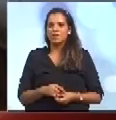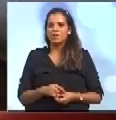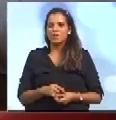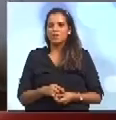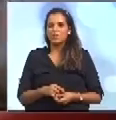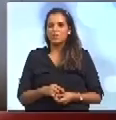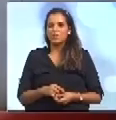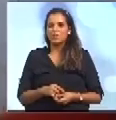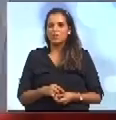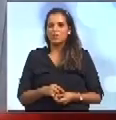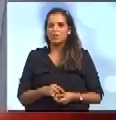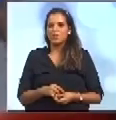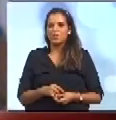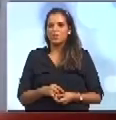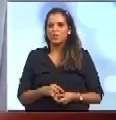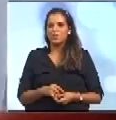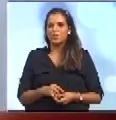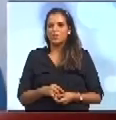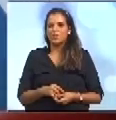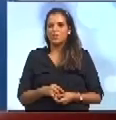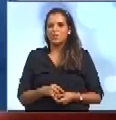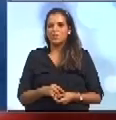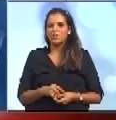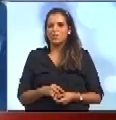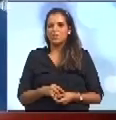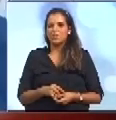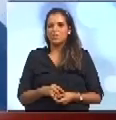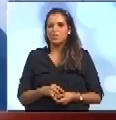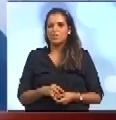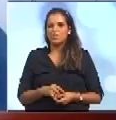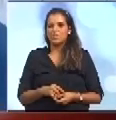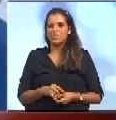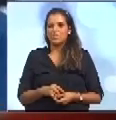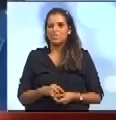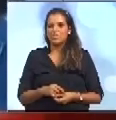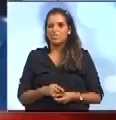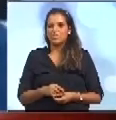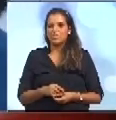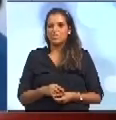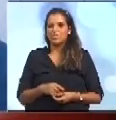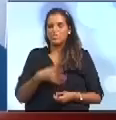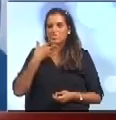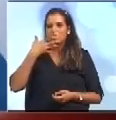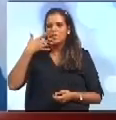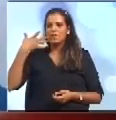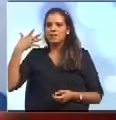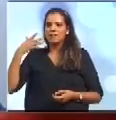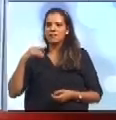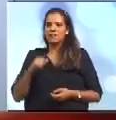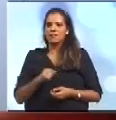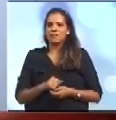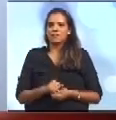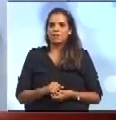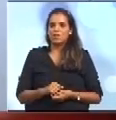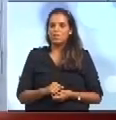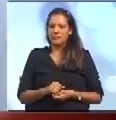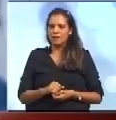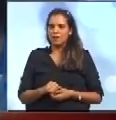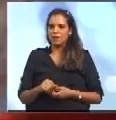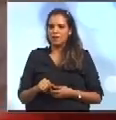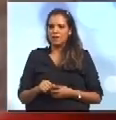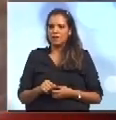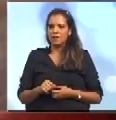Ay, vámonos, vámonos yendo. Andarele, vámonos. Ya nos están esperando. Ay,